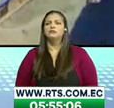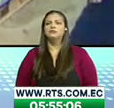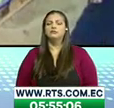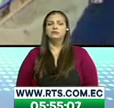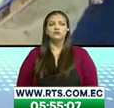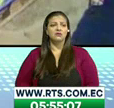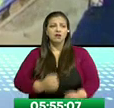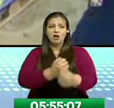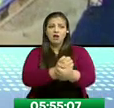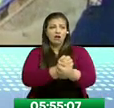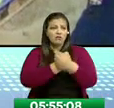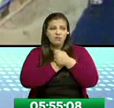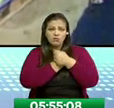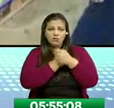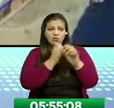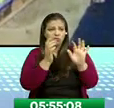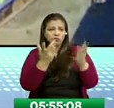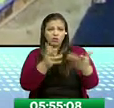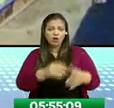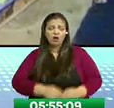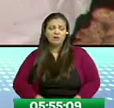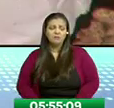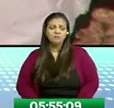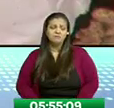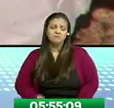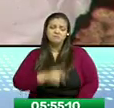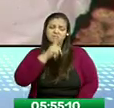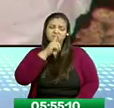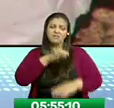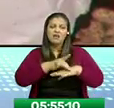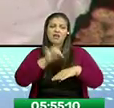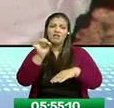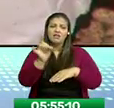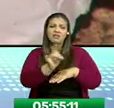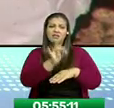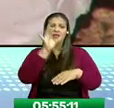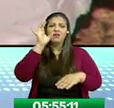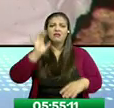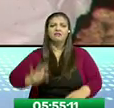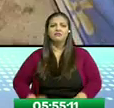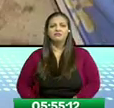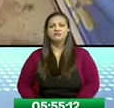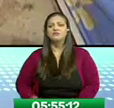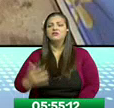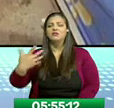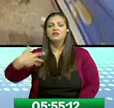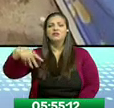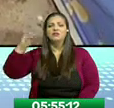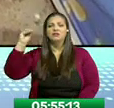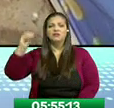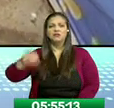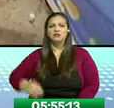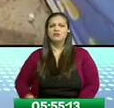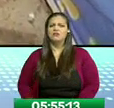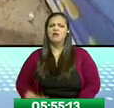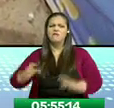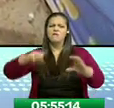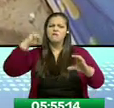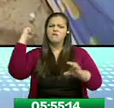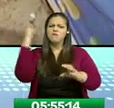me quieres, ándate, déjame vivir, así es. Déjame viva. Las mujeres queremos seguir